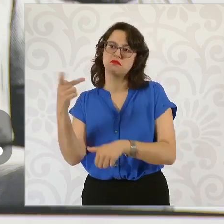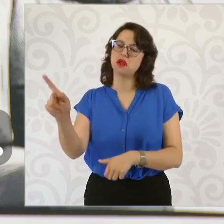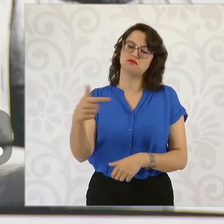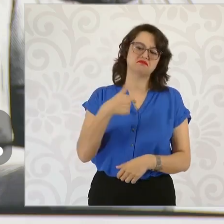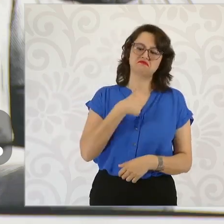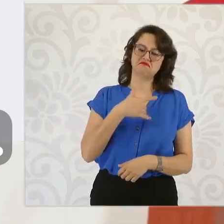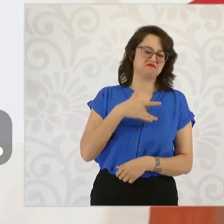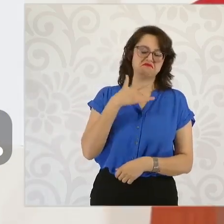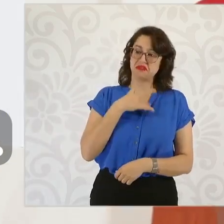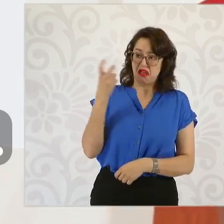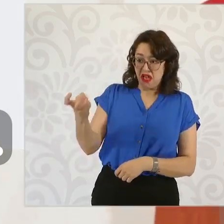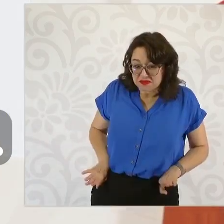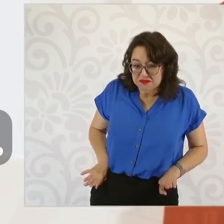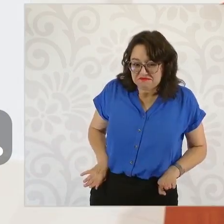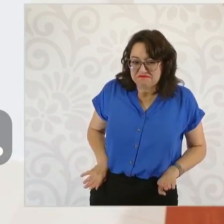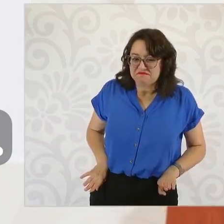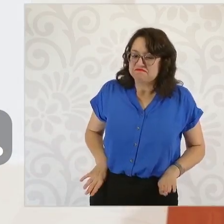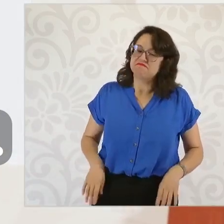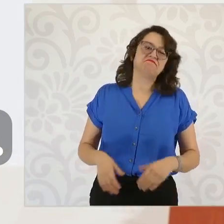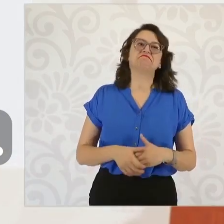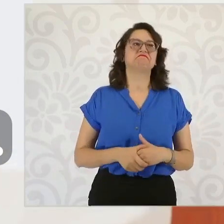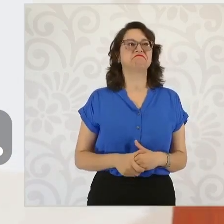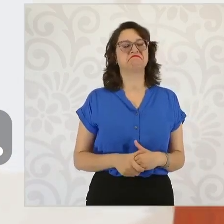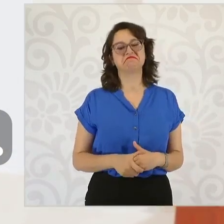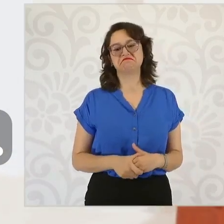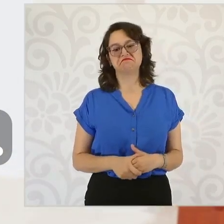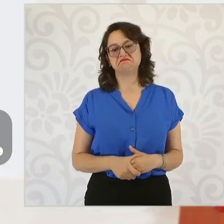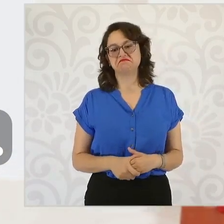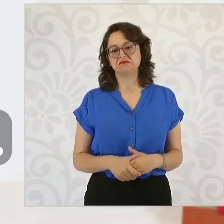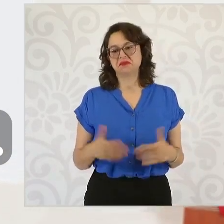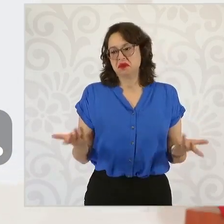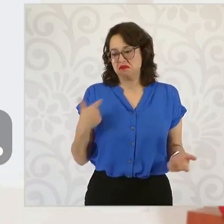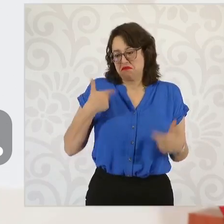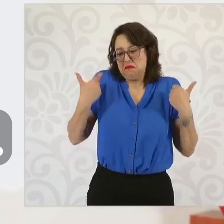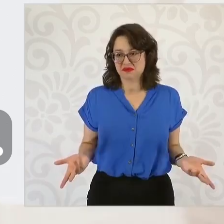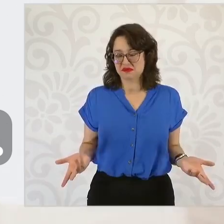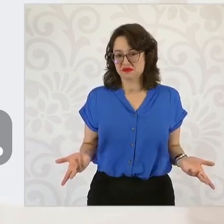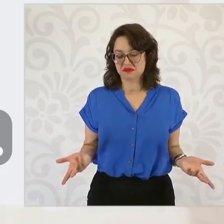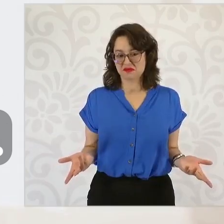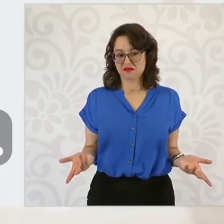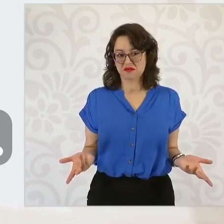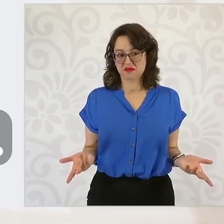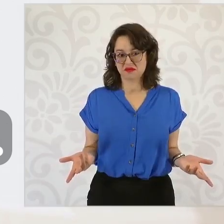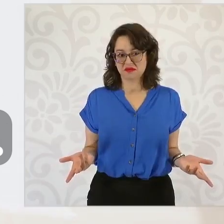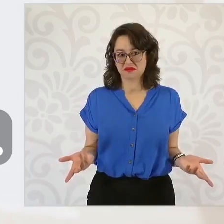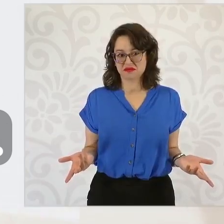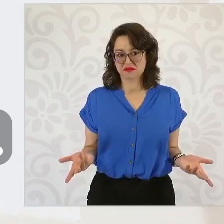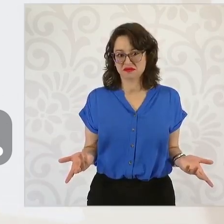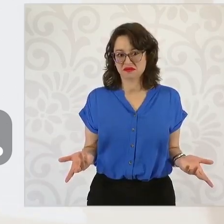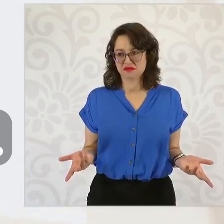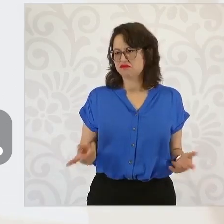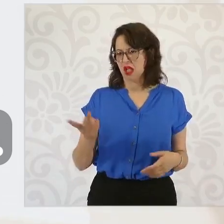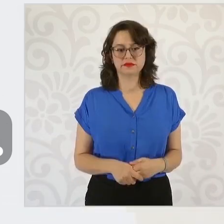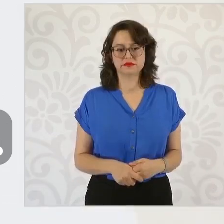en estas condiciones me parece que ¿para qué se reúnen conmigo? Yo confío plenamente